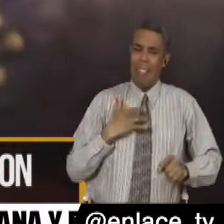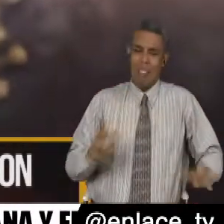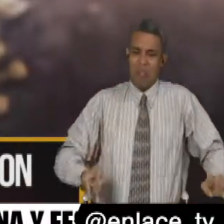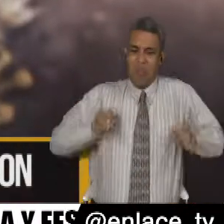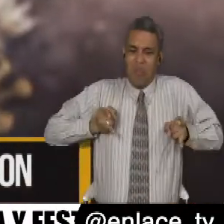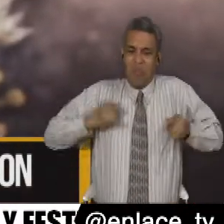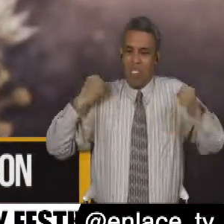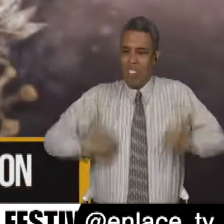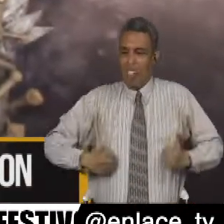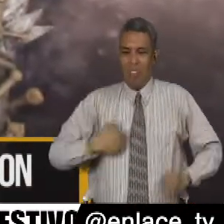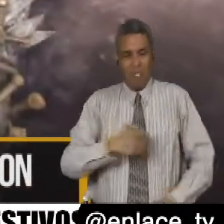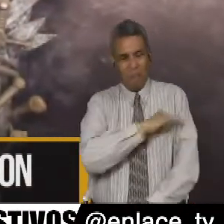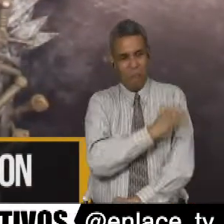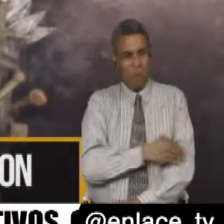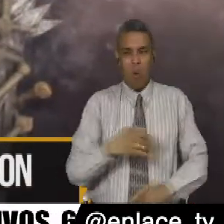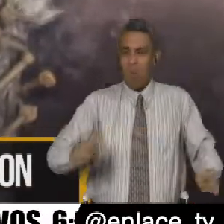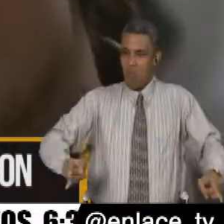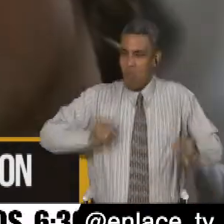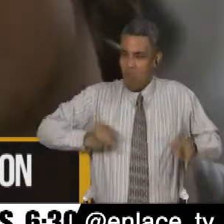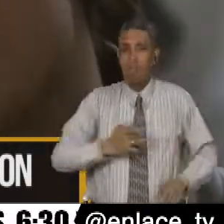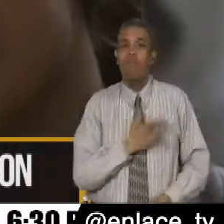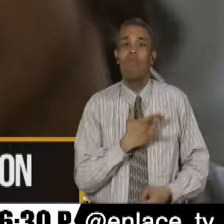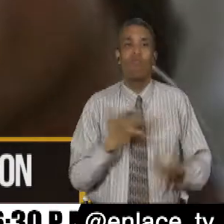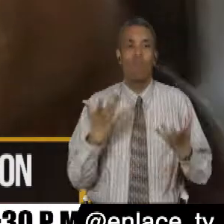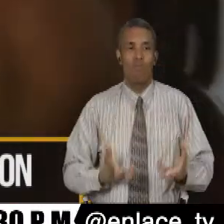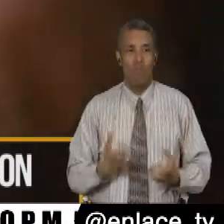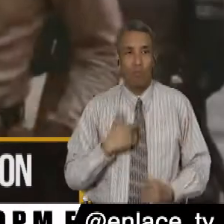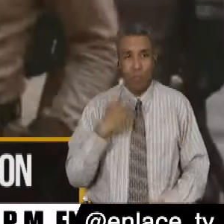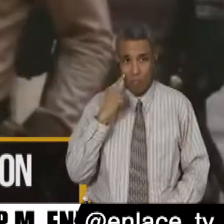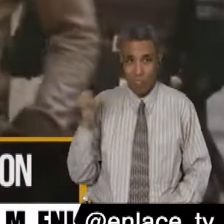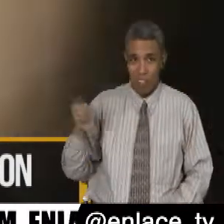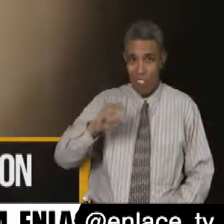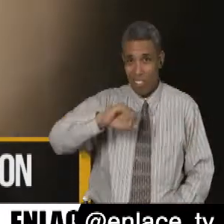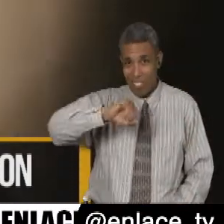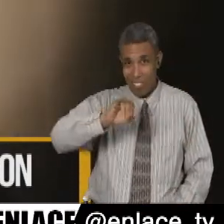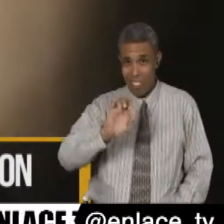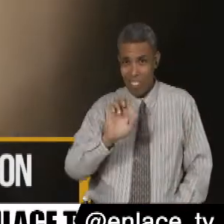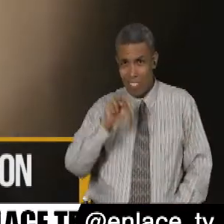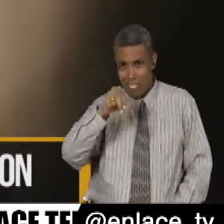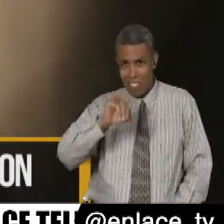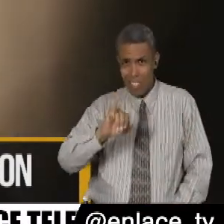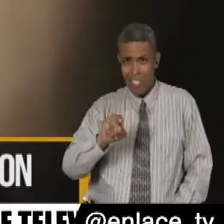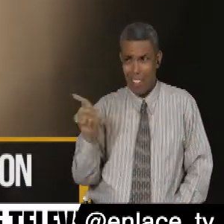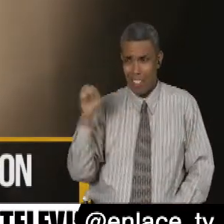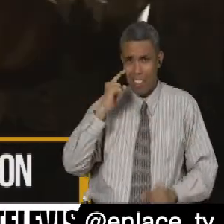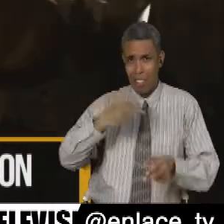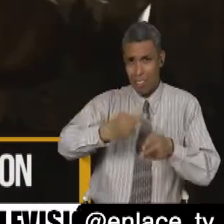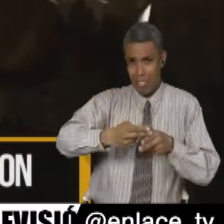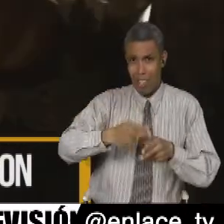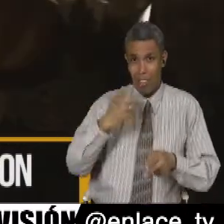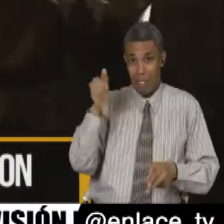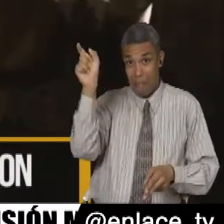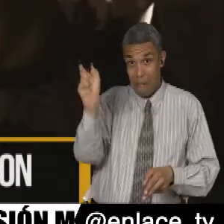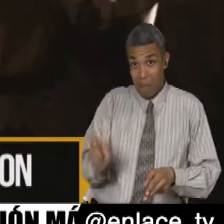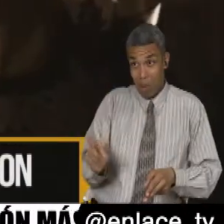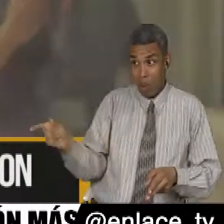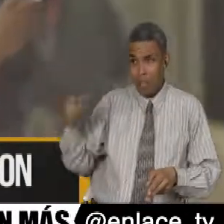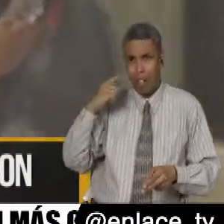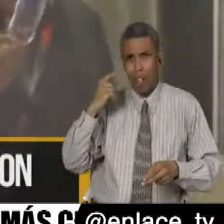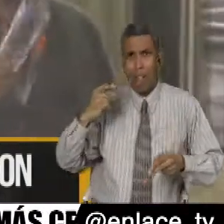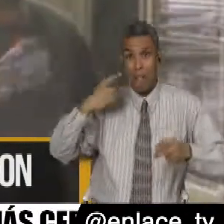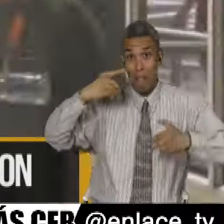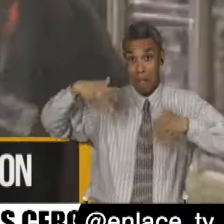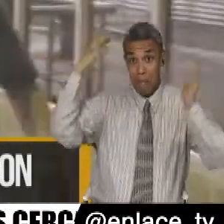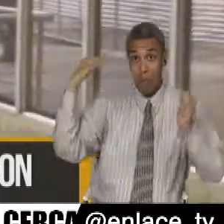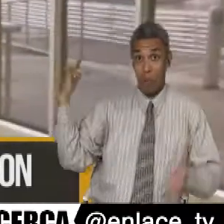reinos jamie lannister personaje de la serie interpretado por al actor ni con la coaster ha sido una de las más fuertes razones